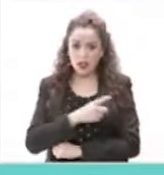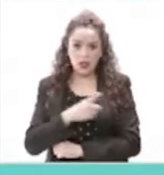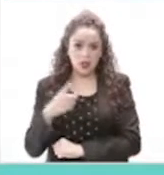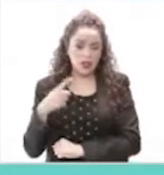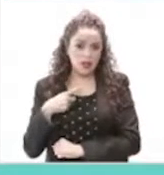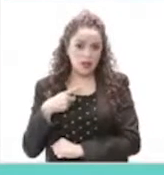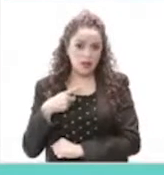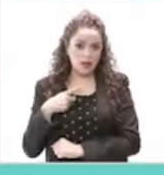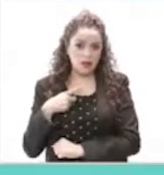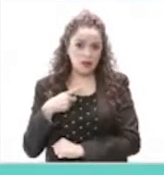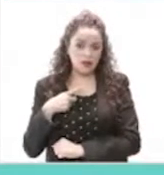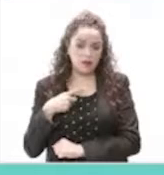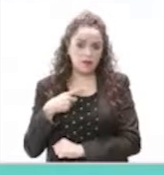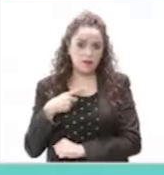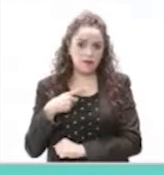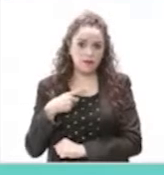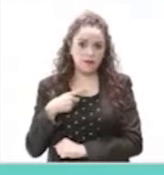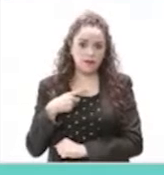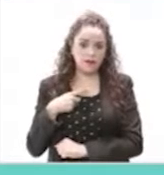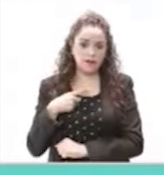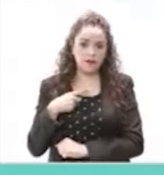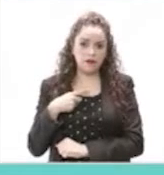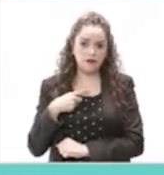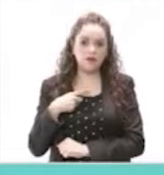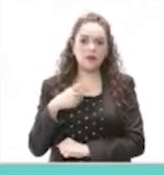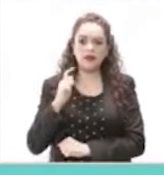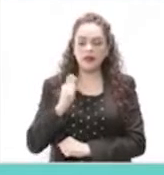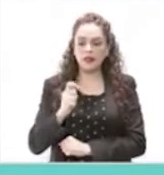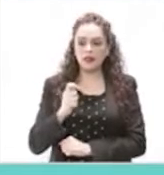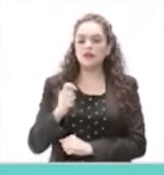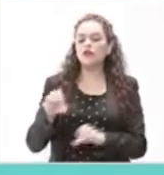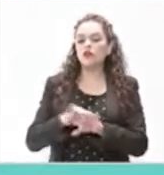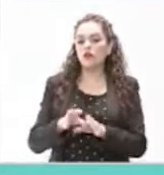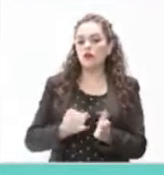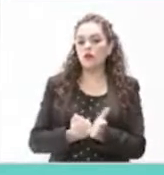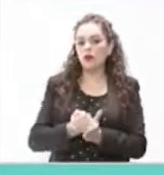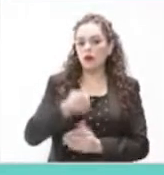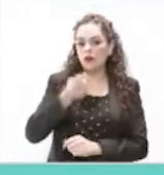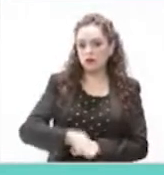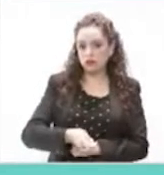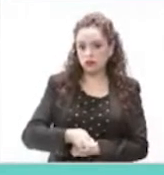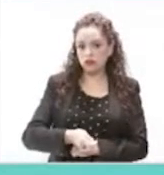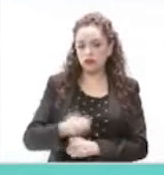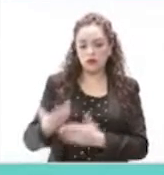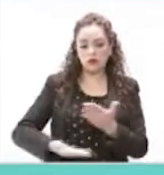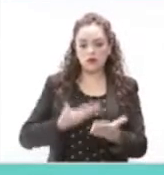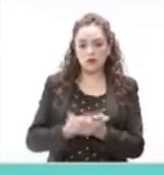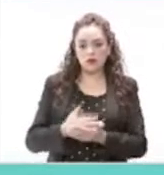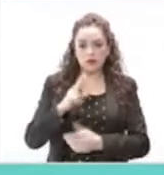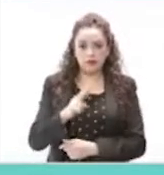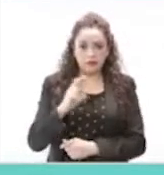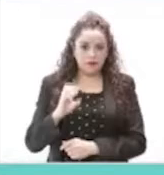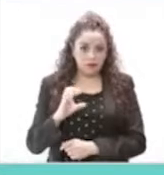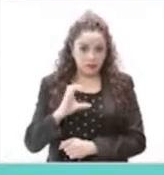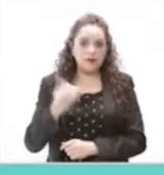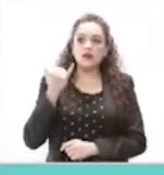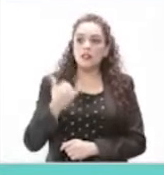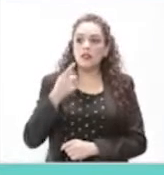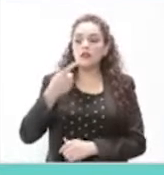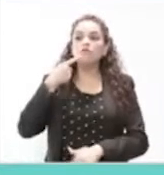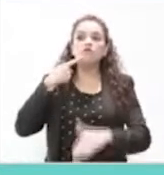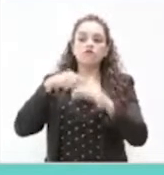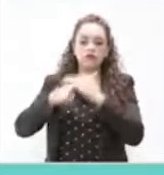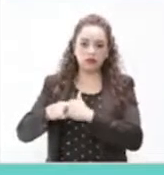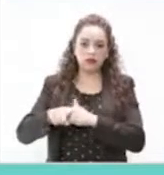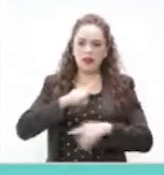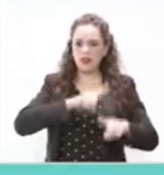al momento de resolver los recursos de revisión, las denuncias y demás medios de impugnación que